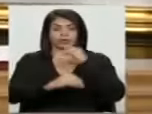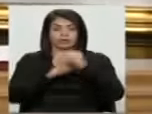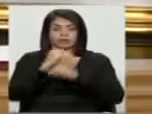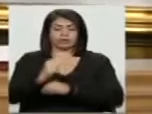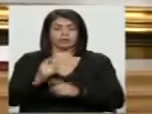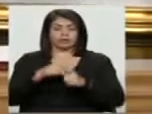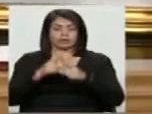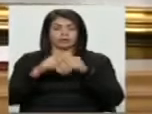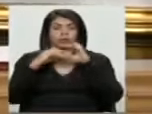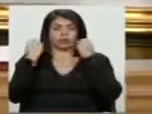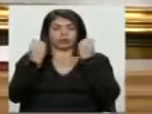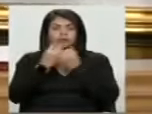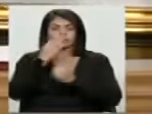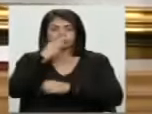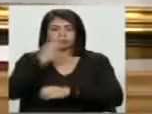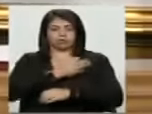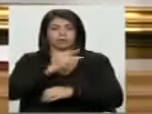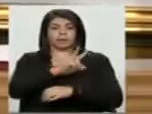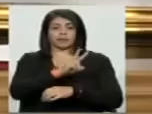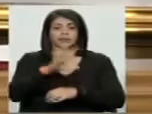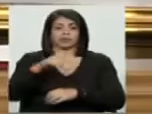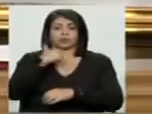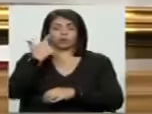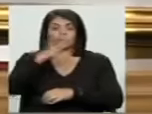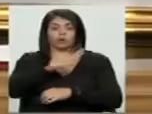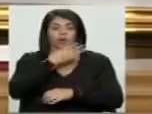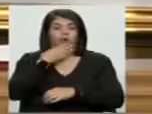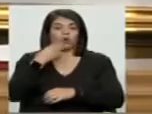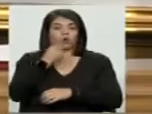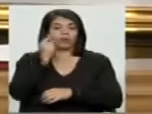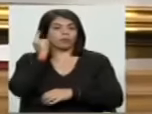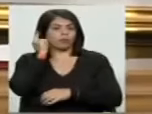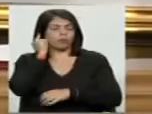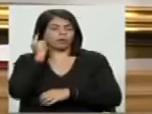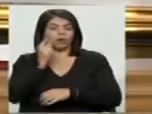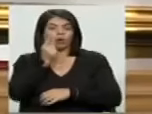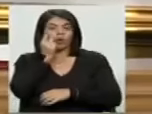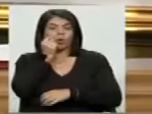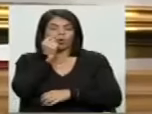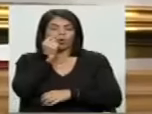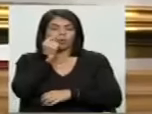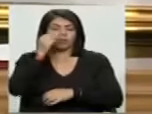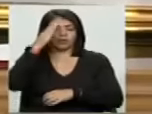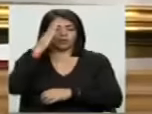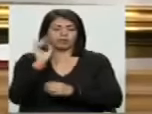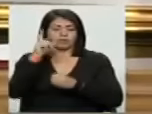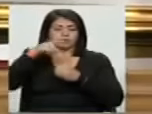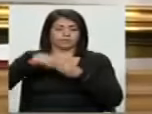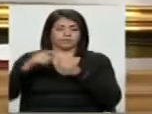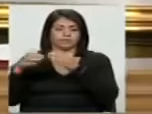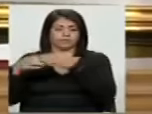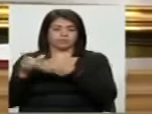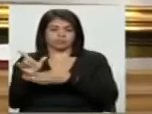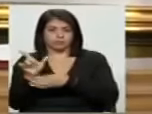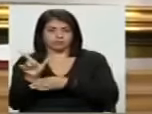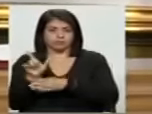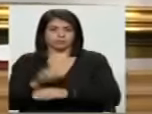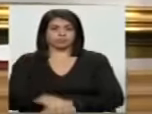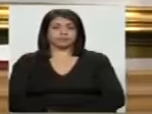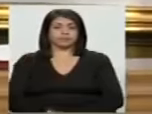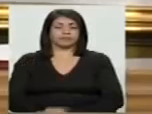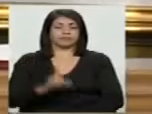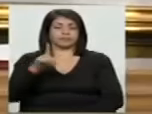órganos de seguridad del Estado, que los 25 muertos eran jóvenes, mujeres, jóvenes, hombres, militantes del Partido Socialista Unido de